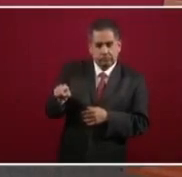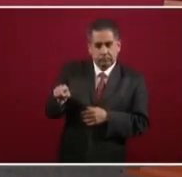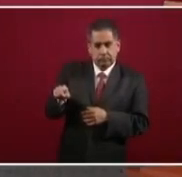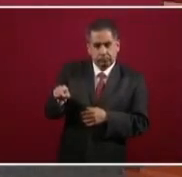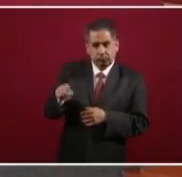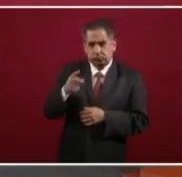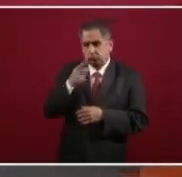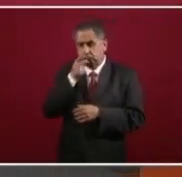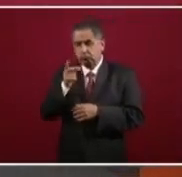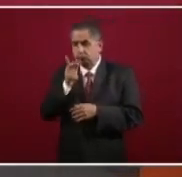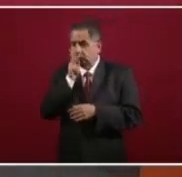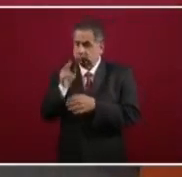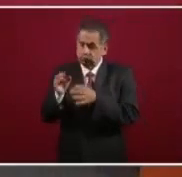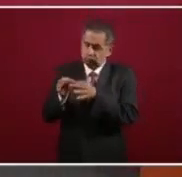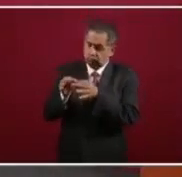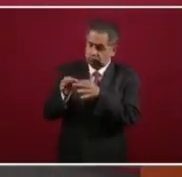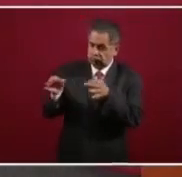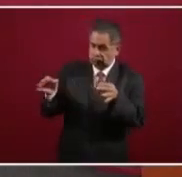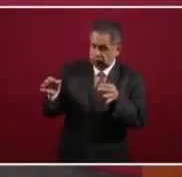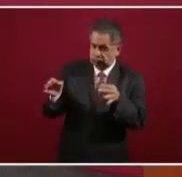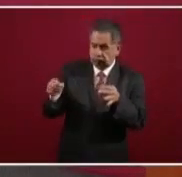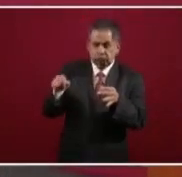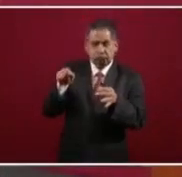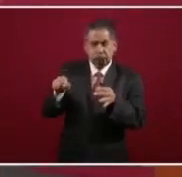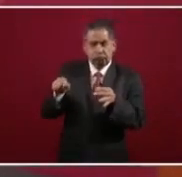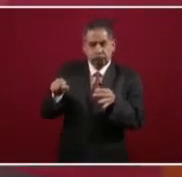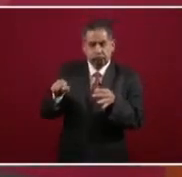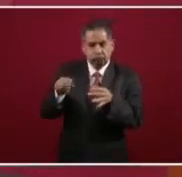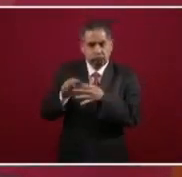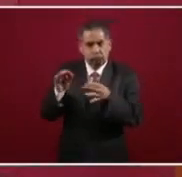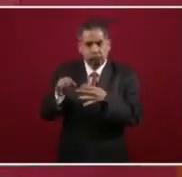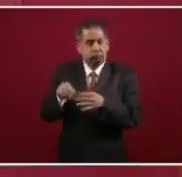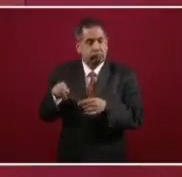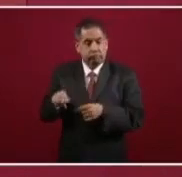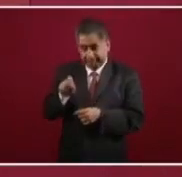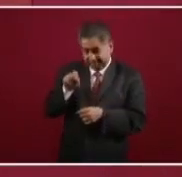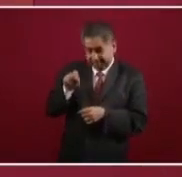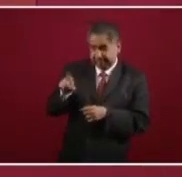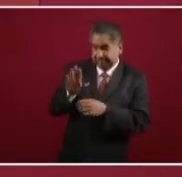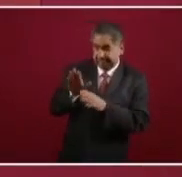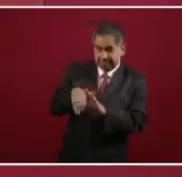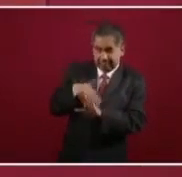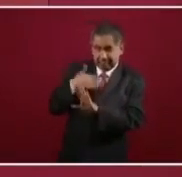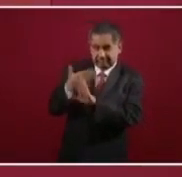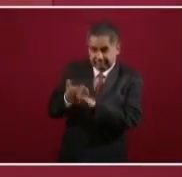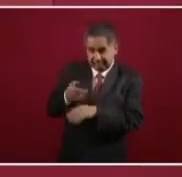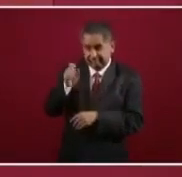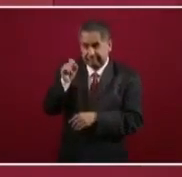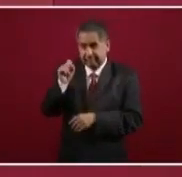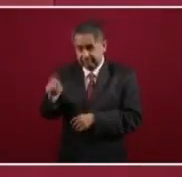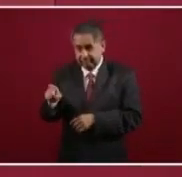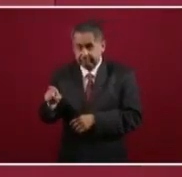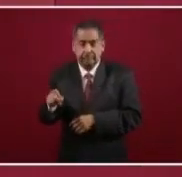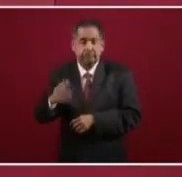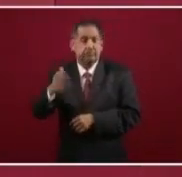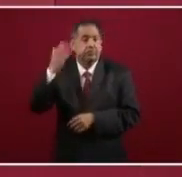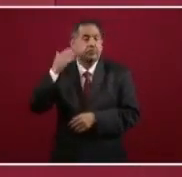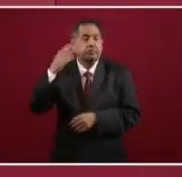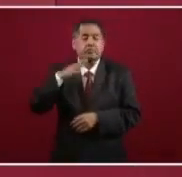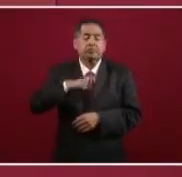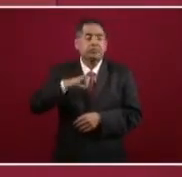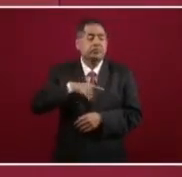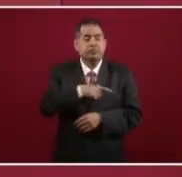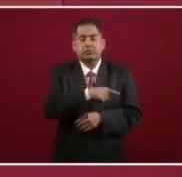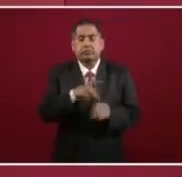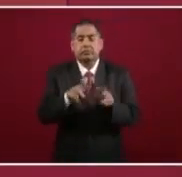dice esa frase porque a él mismo había un periódico